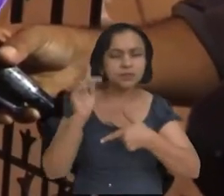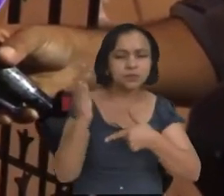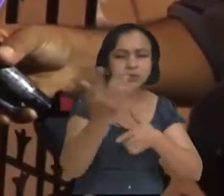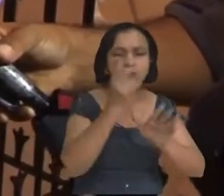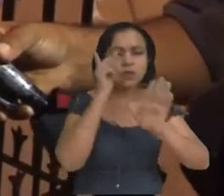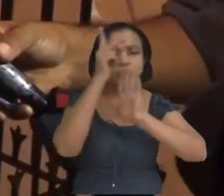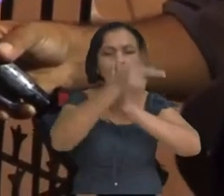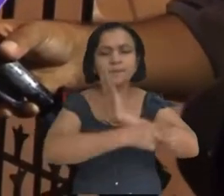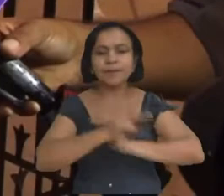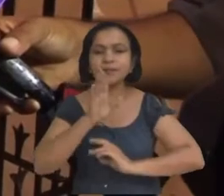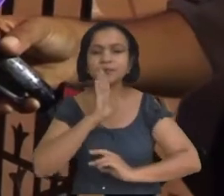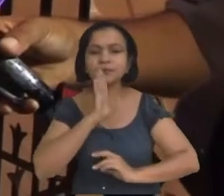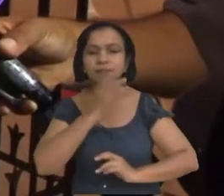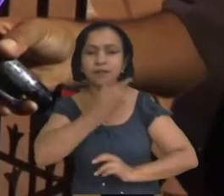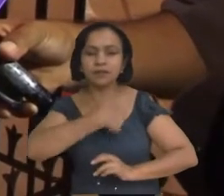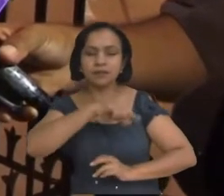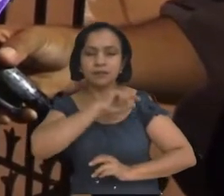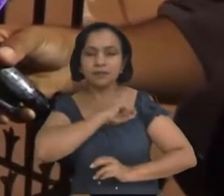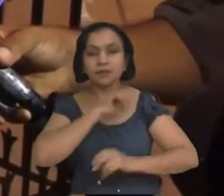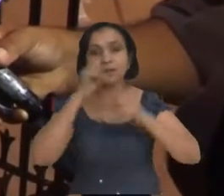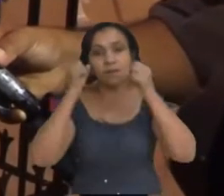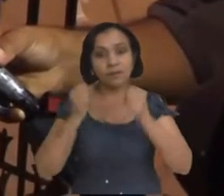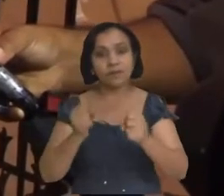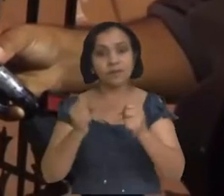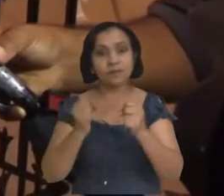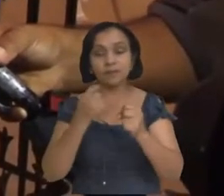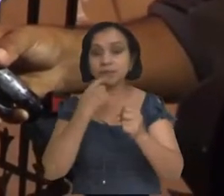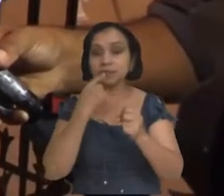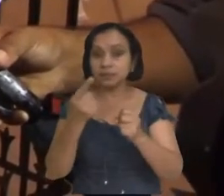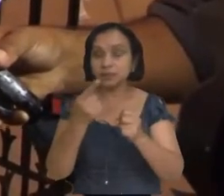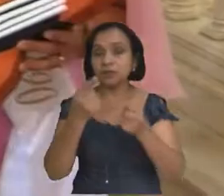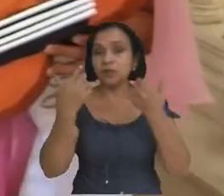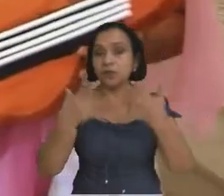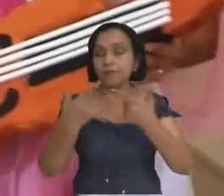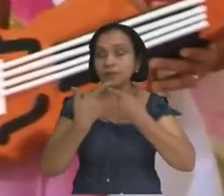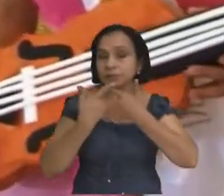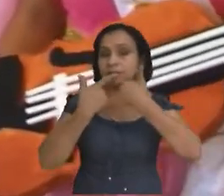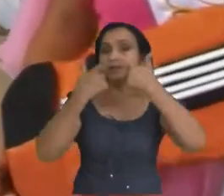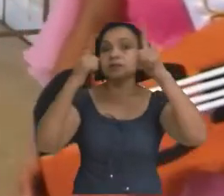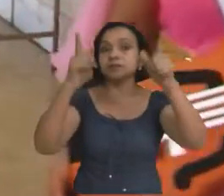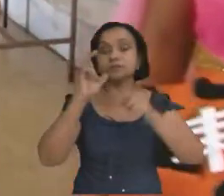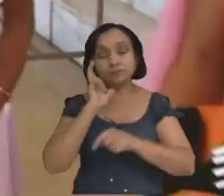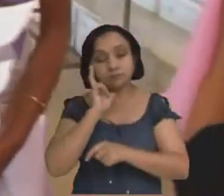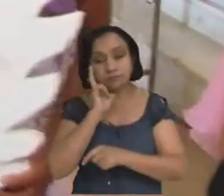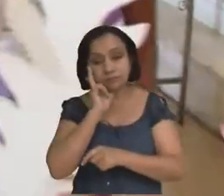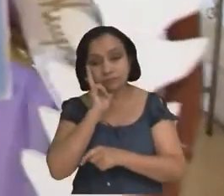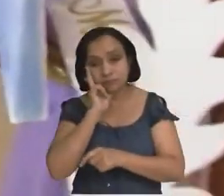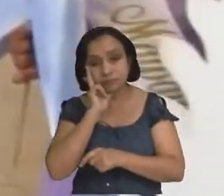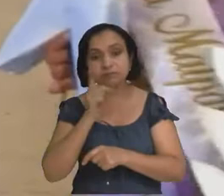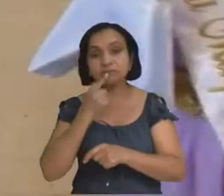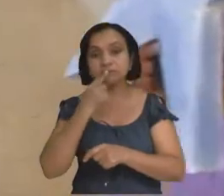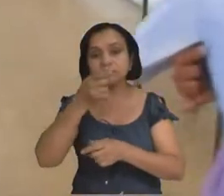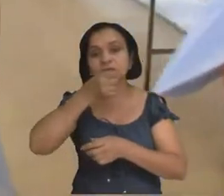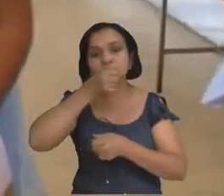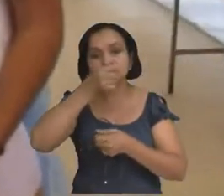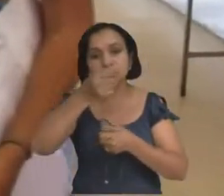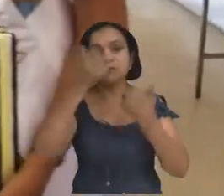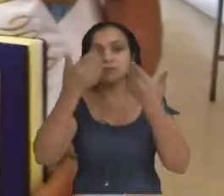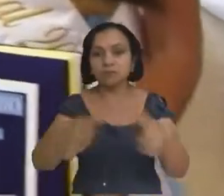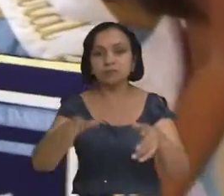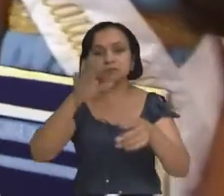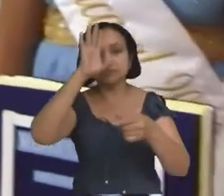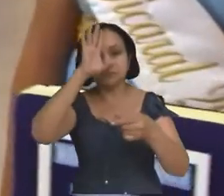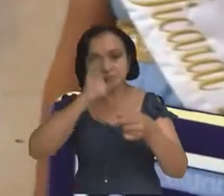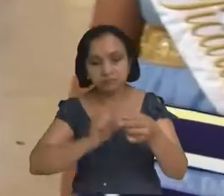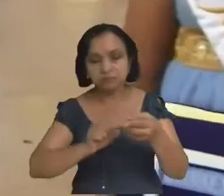lo renovó, dijo Borges, es un libertador. Rubén destacó como periodista, diplomático